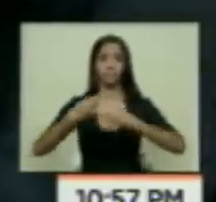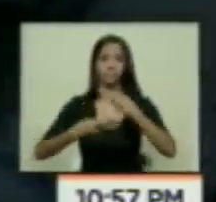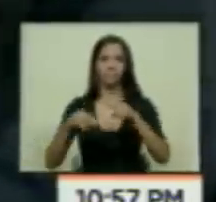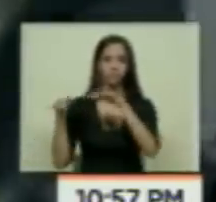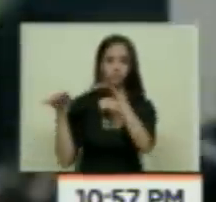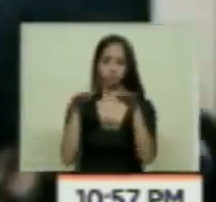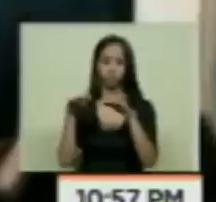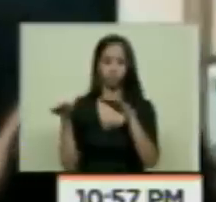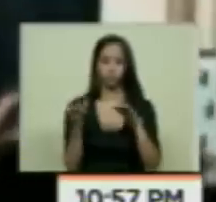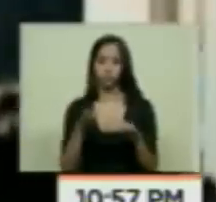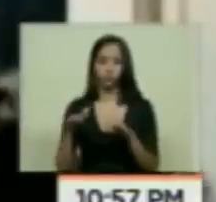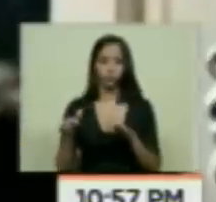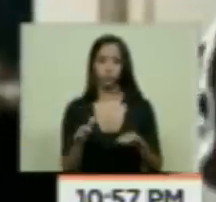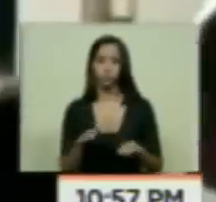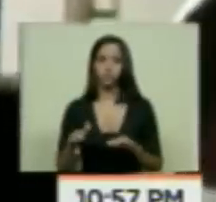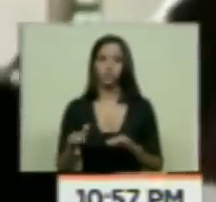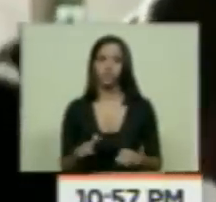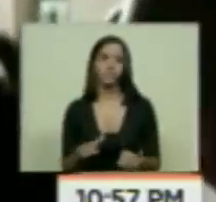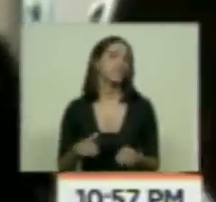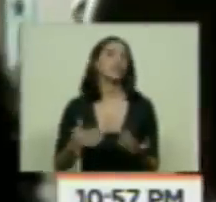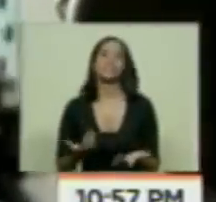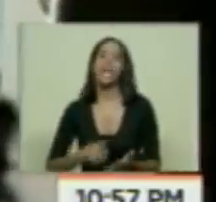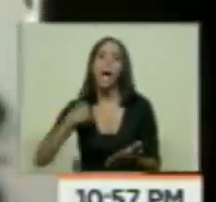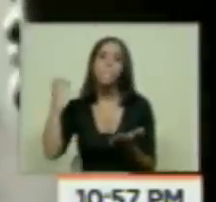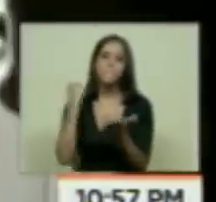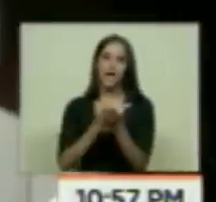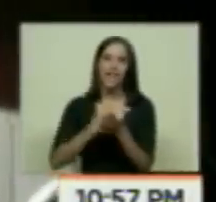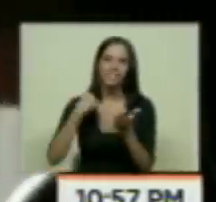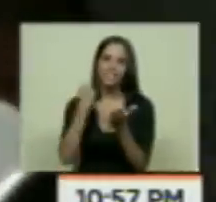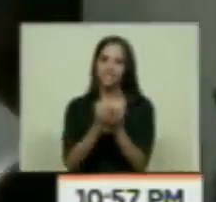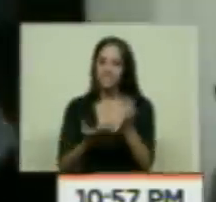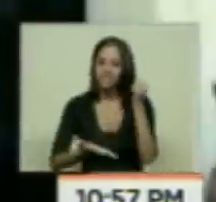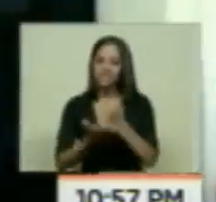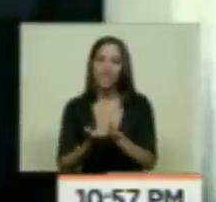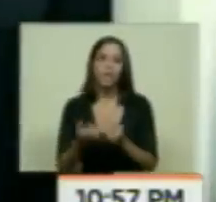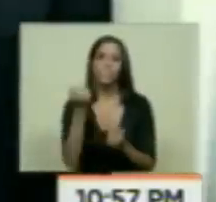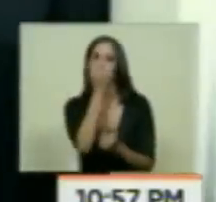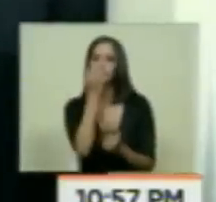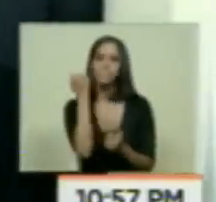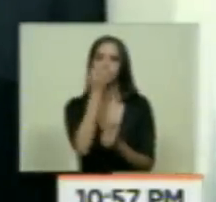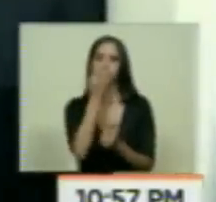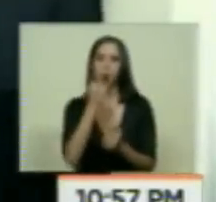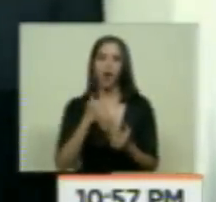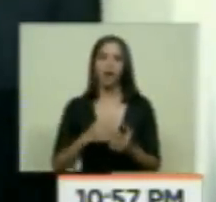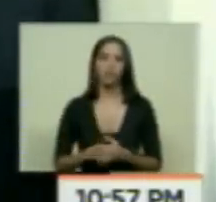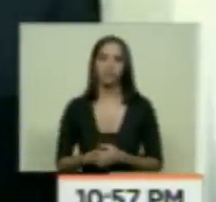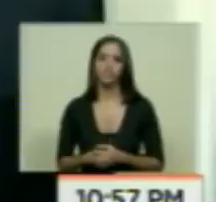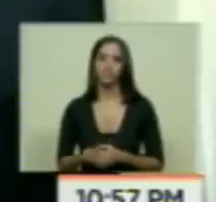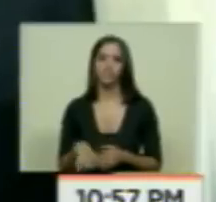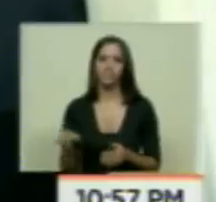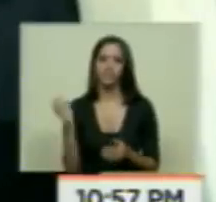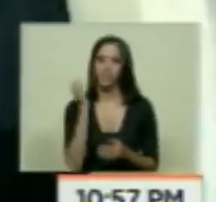abajo. Que machacarán mis manos y mi boca.